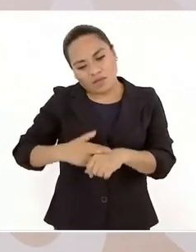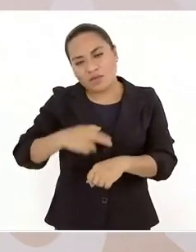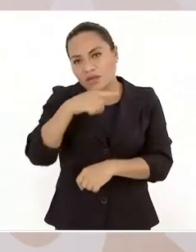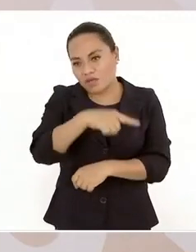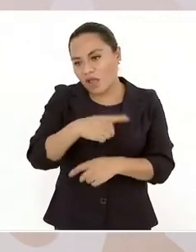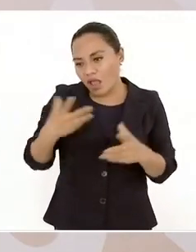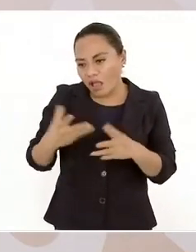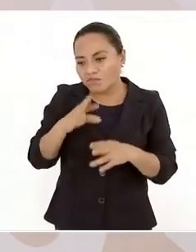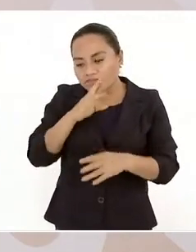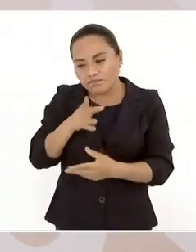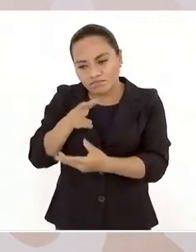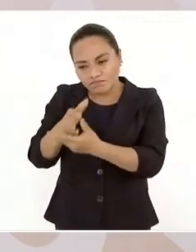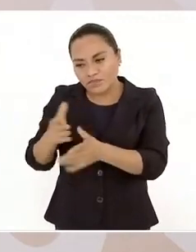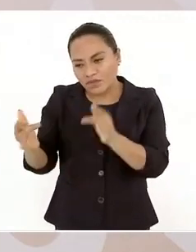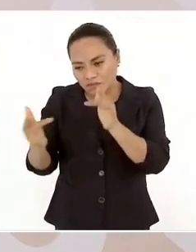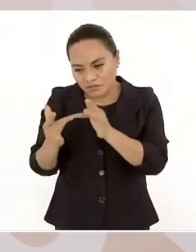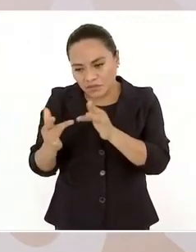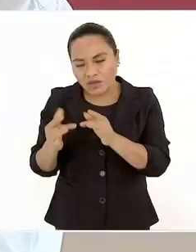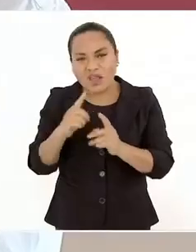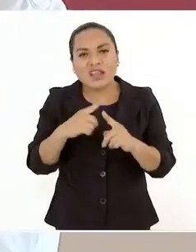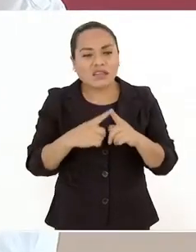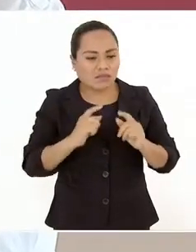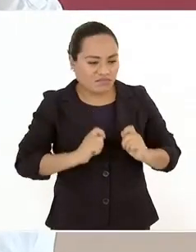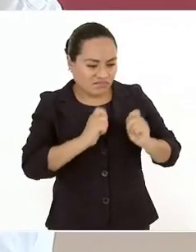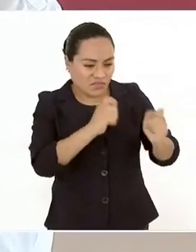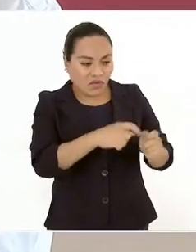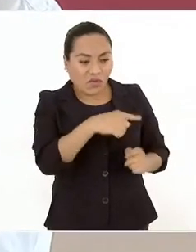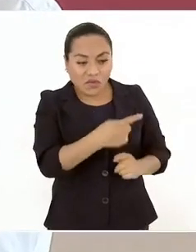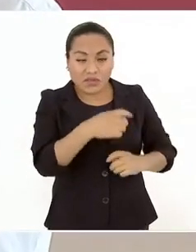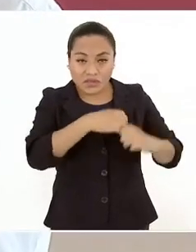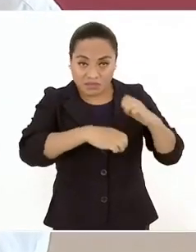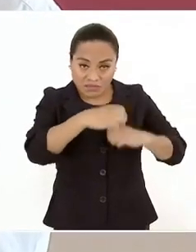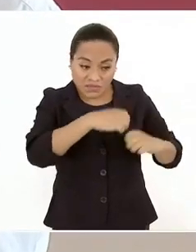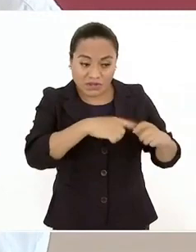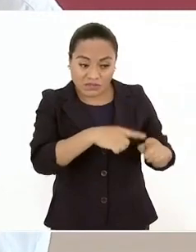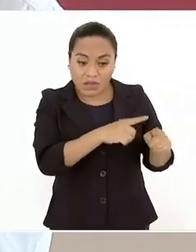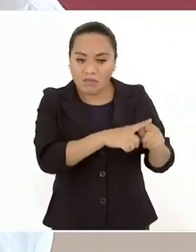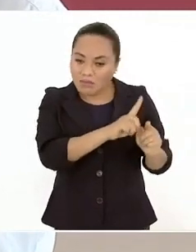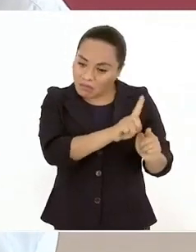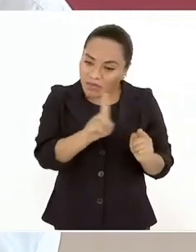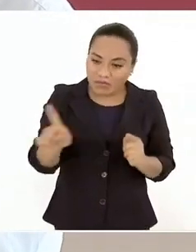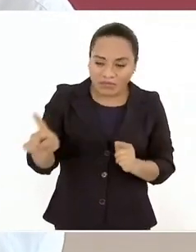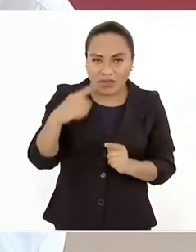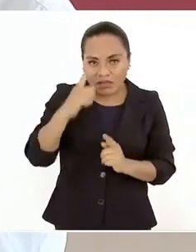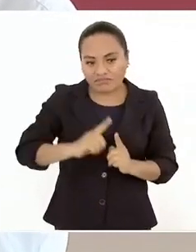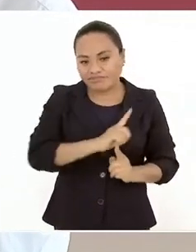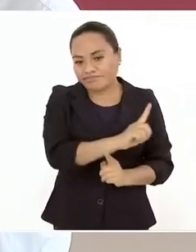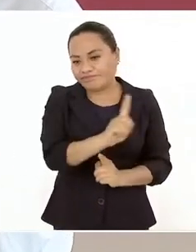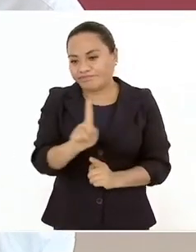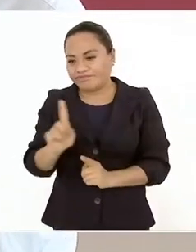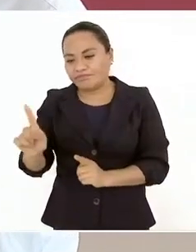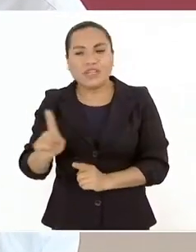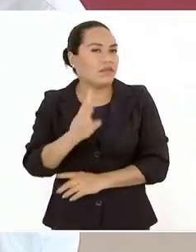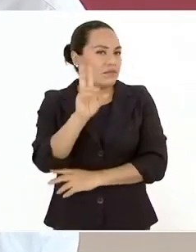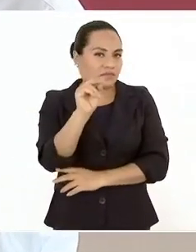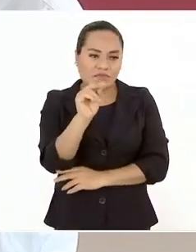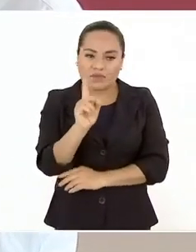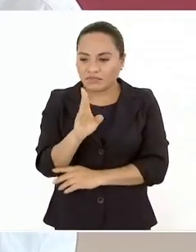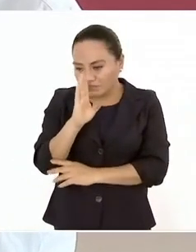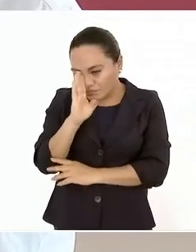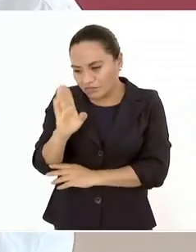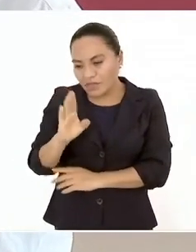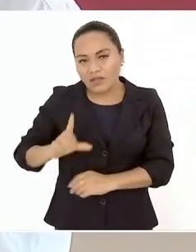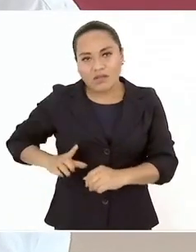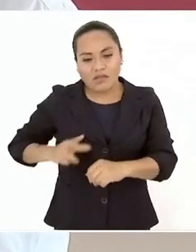encargada o delegada en las empresas o en mucho menos en intermediarios, ¿verdad? Entonces, así es como hemos